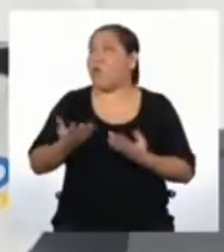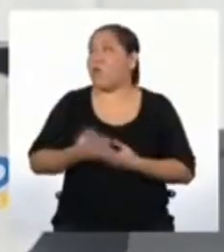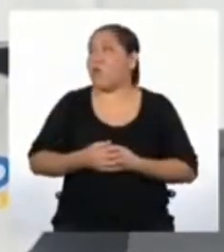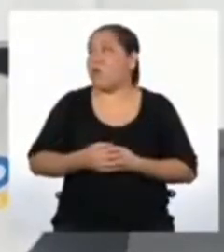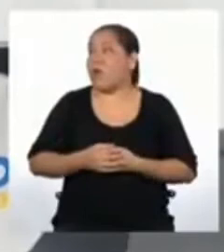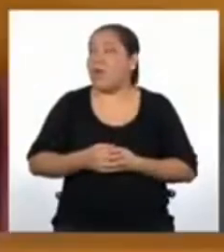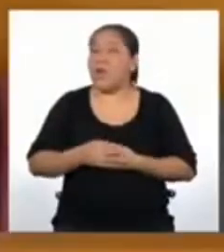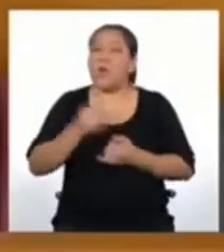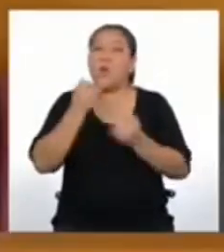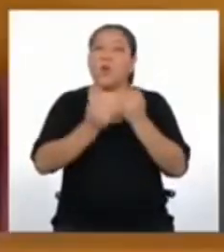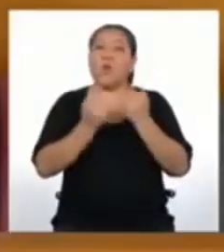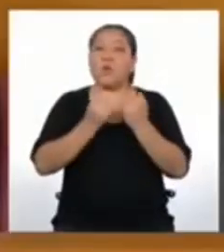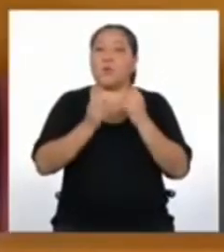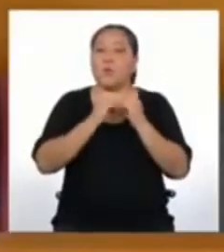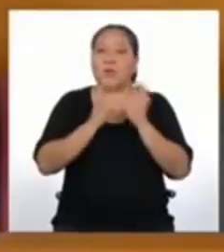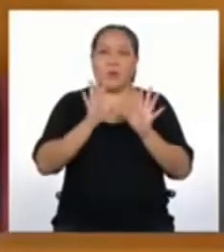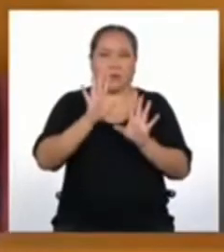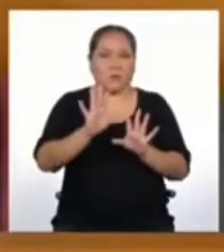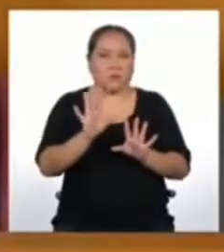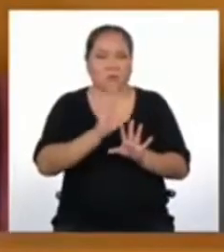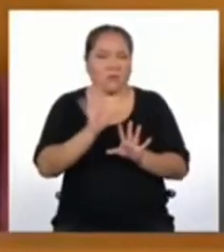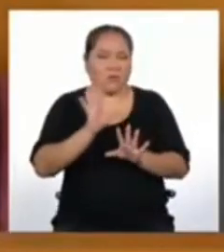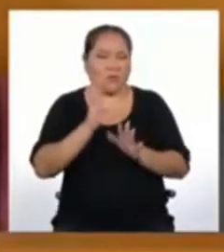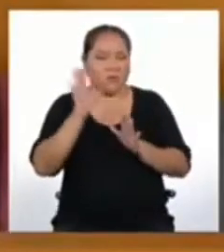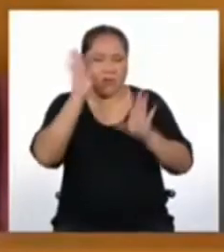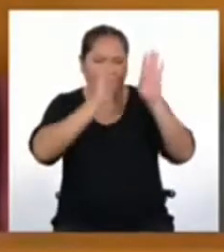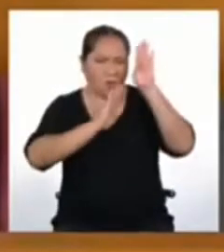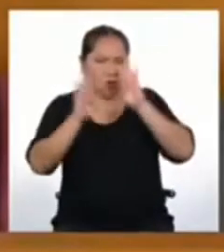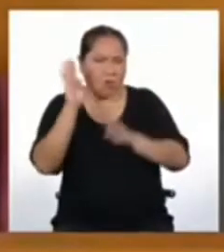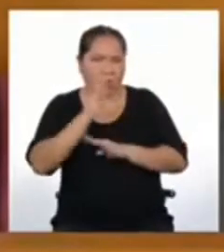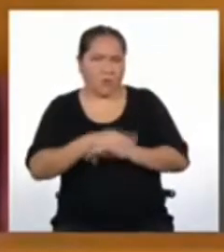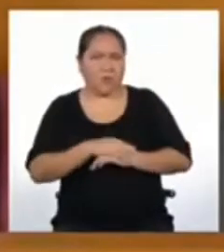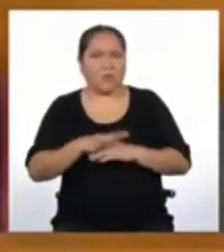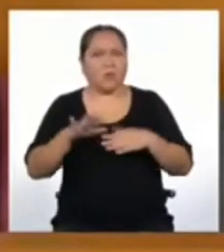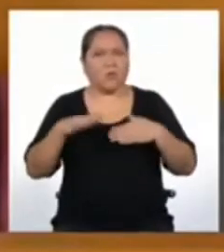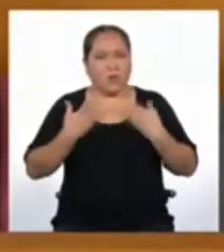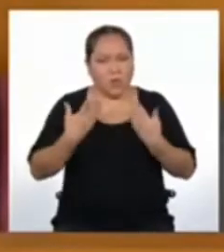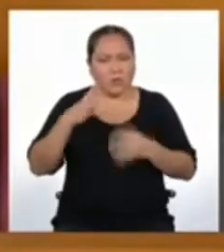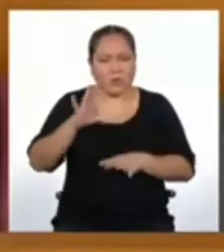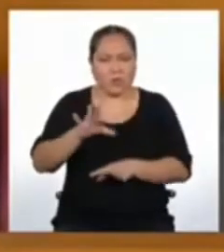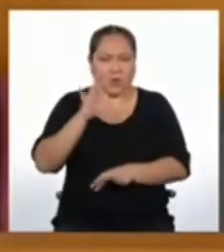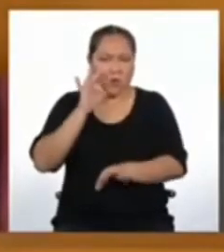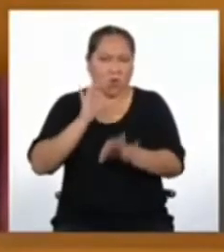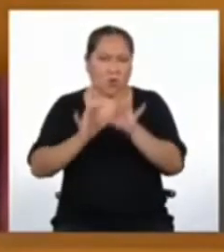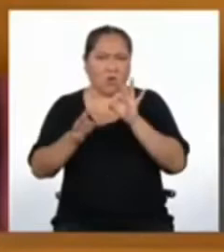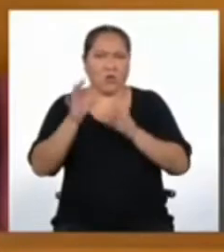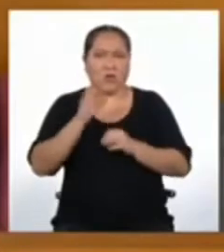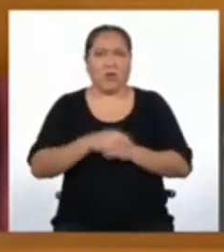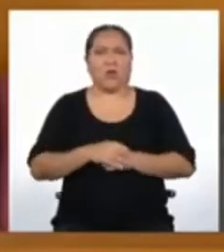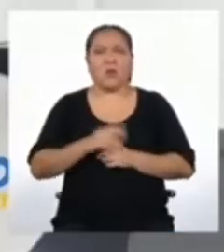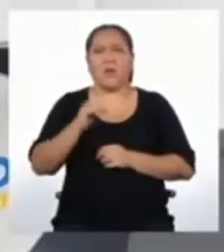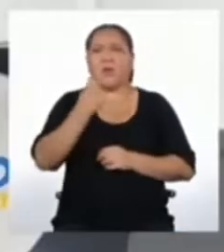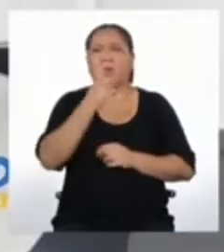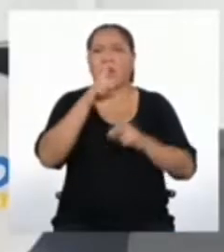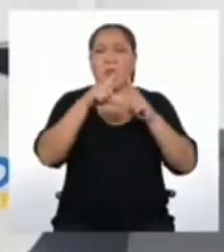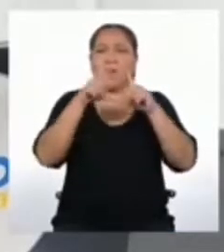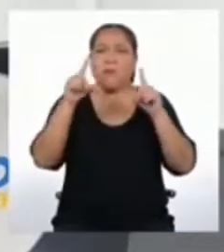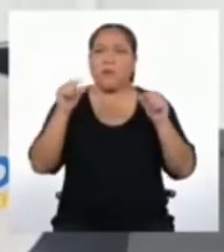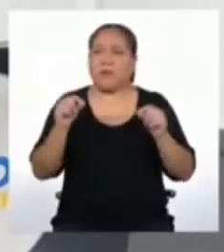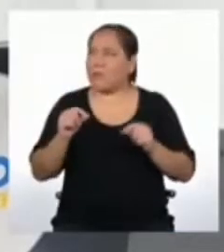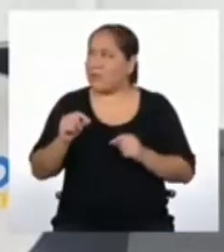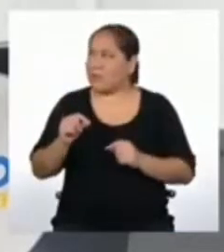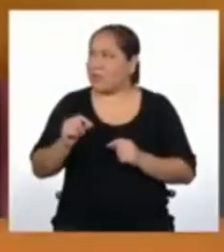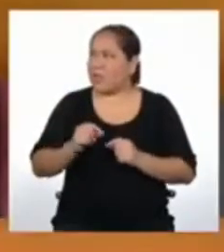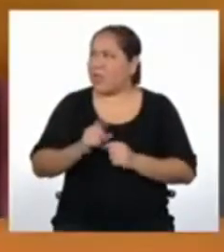último día de ventas. Bueno, no nos desesperemos. Podemos hallar ese término con la primera fórmula. ¿La del